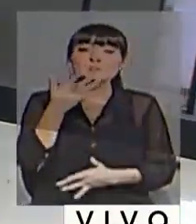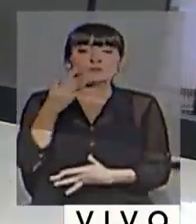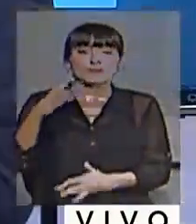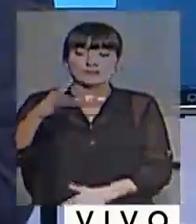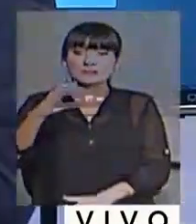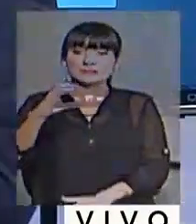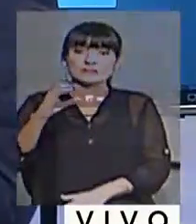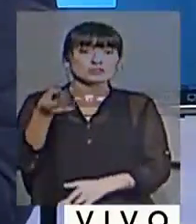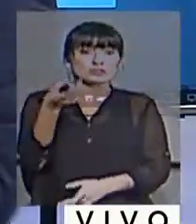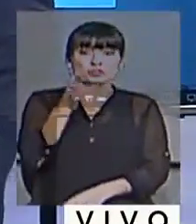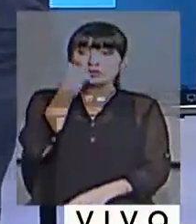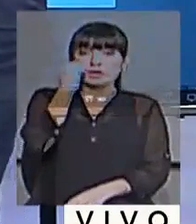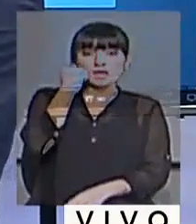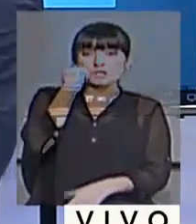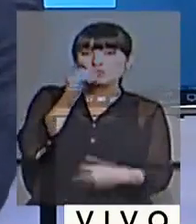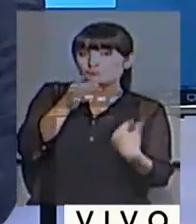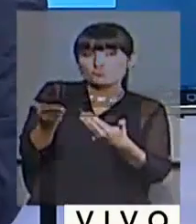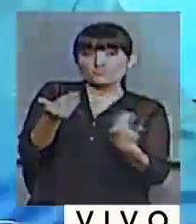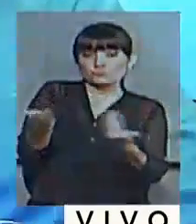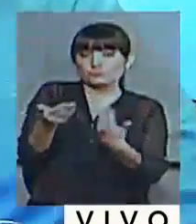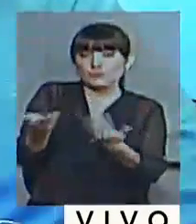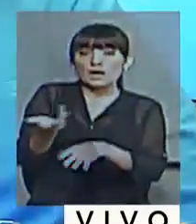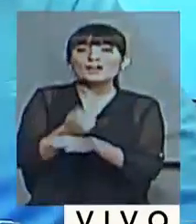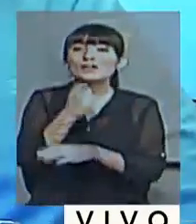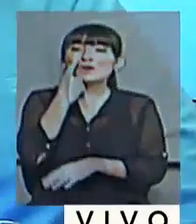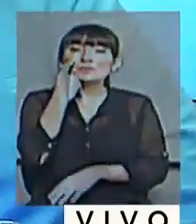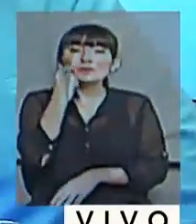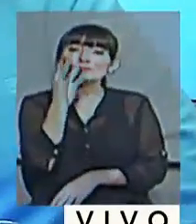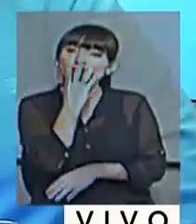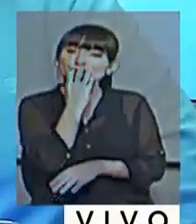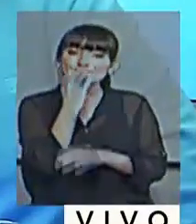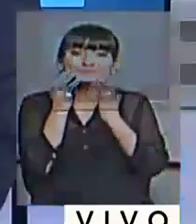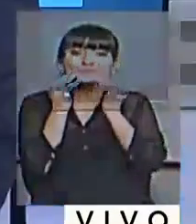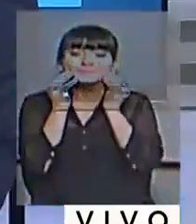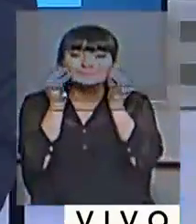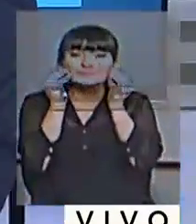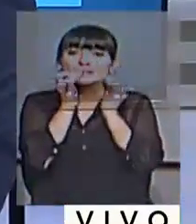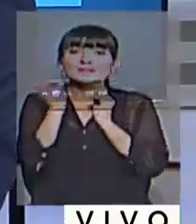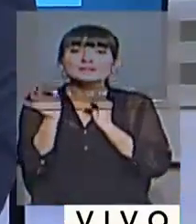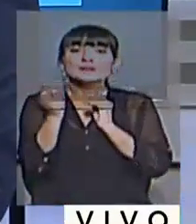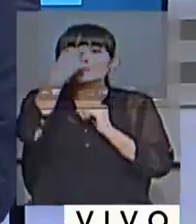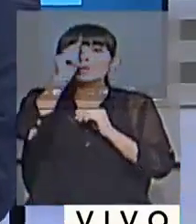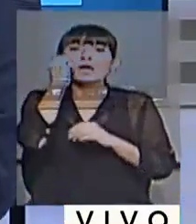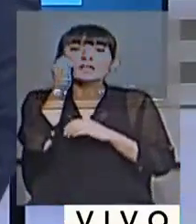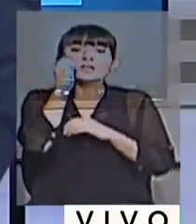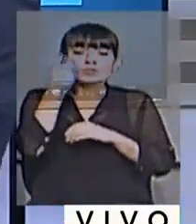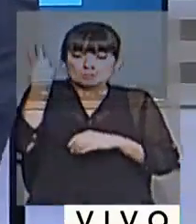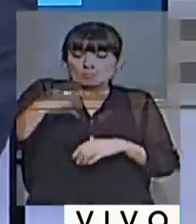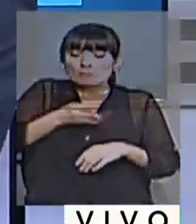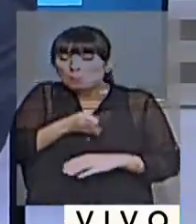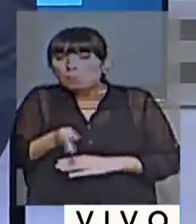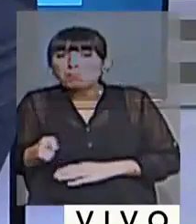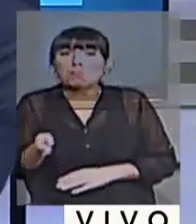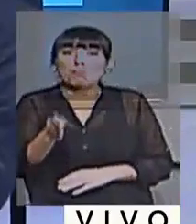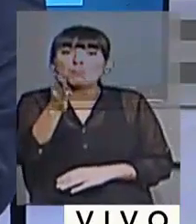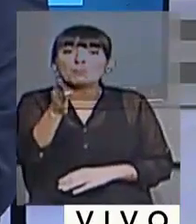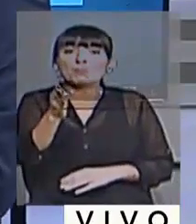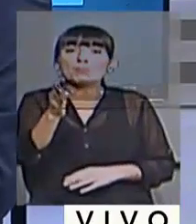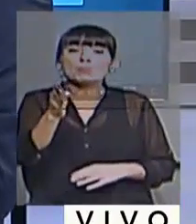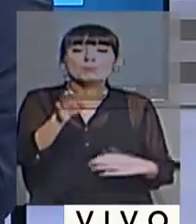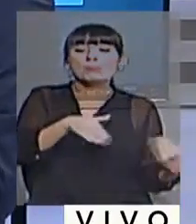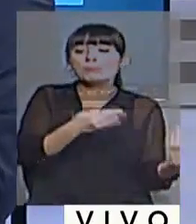recibió puro cariño, usted lo dice, Nelson. Pero si fuera por cariño no habrían tomado su camino propio, si le hubieran entregado